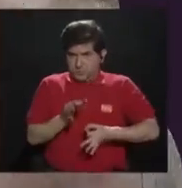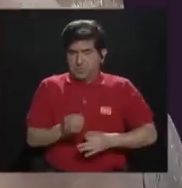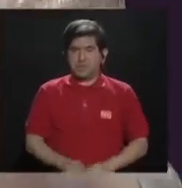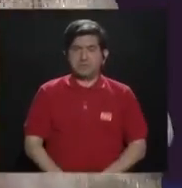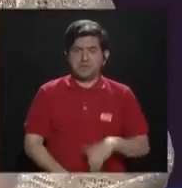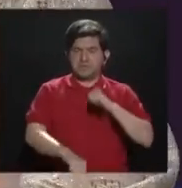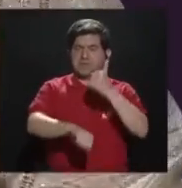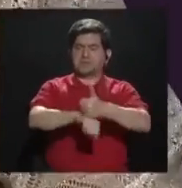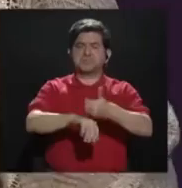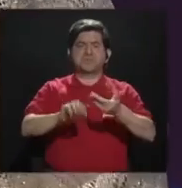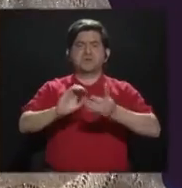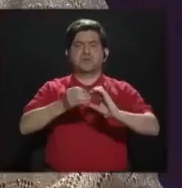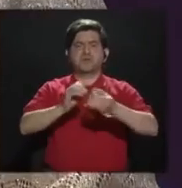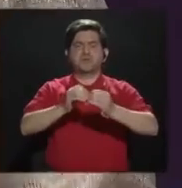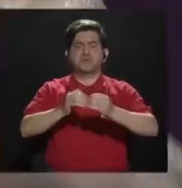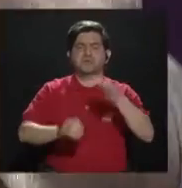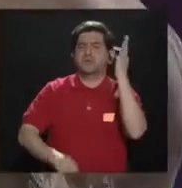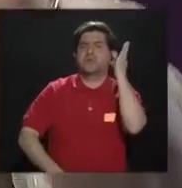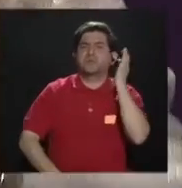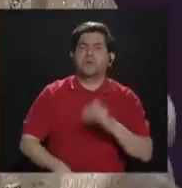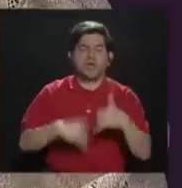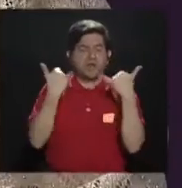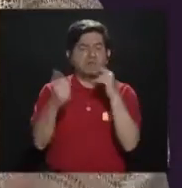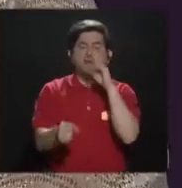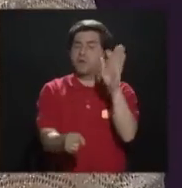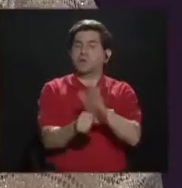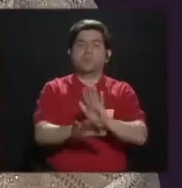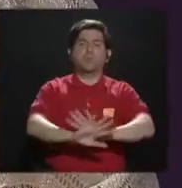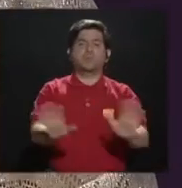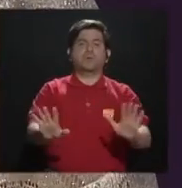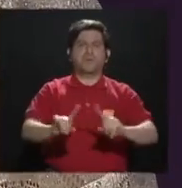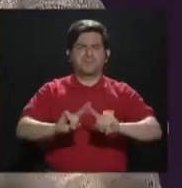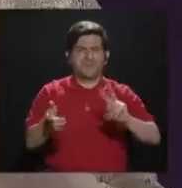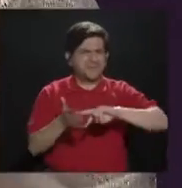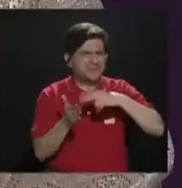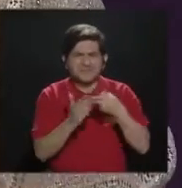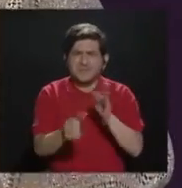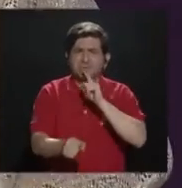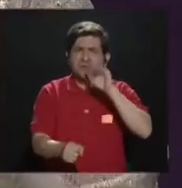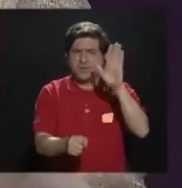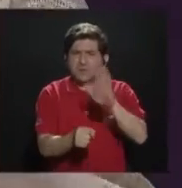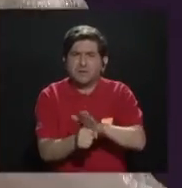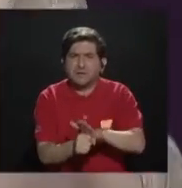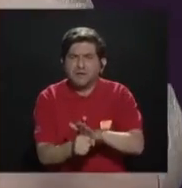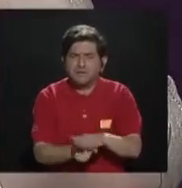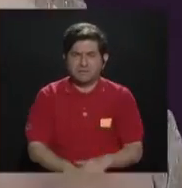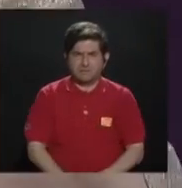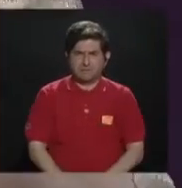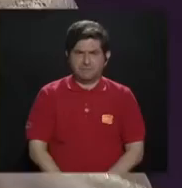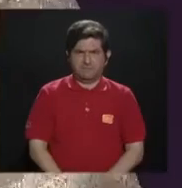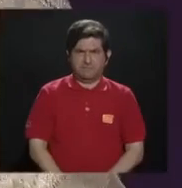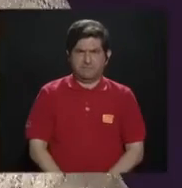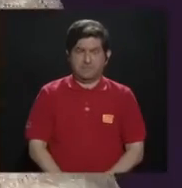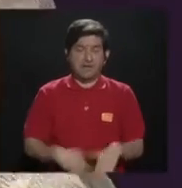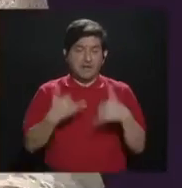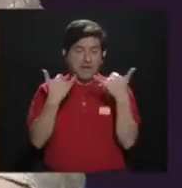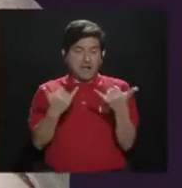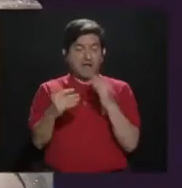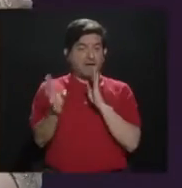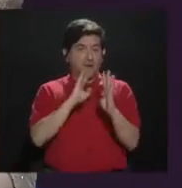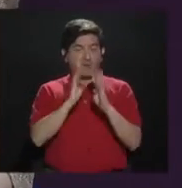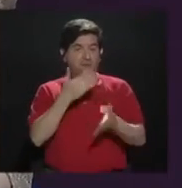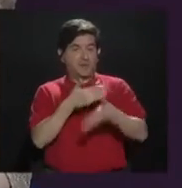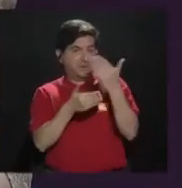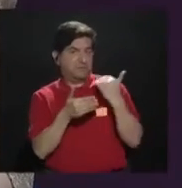asigno una cantidad X de mujeres y ya cumplí, ¿pero qué es cumplir? ¿Cuántas? Ahora estábamos